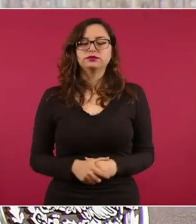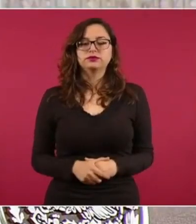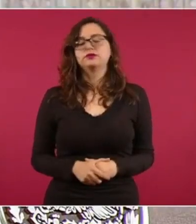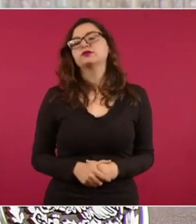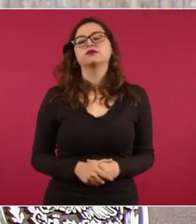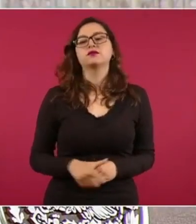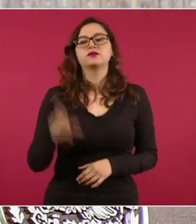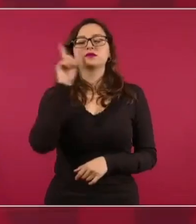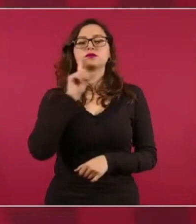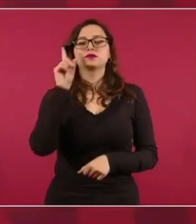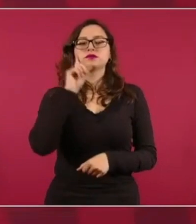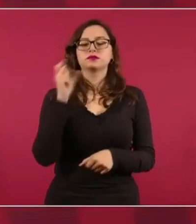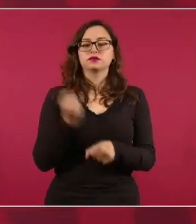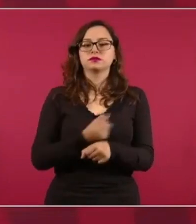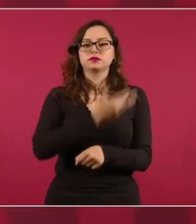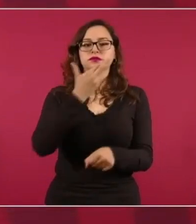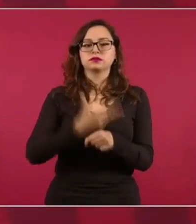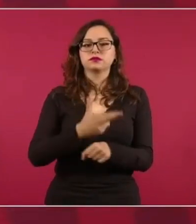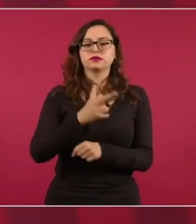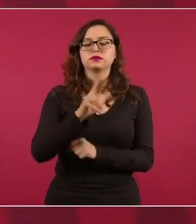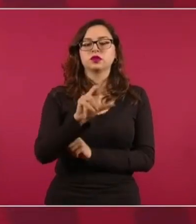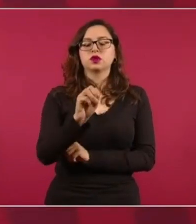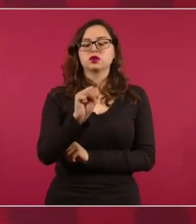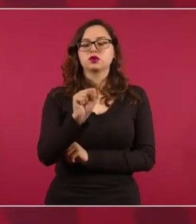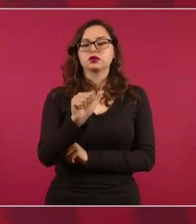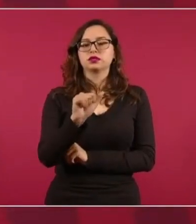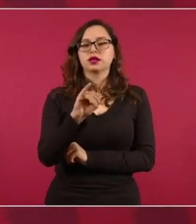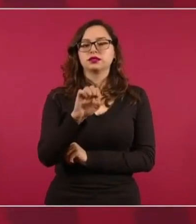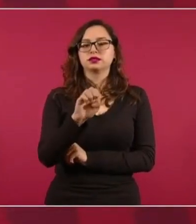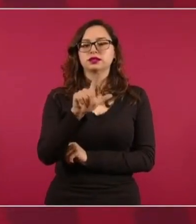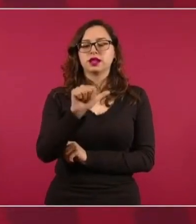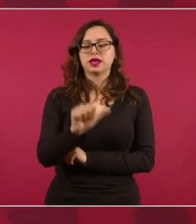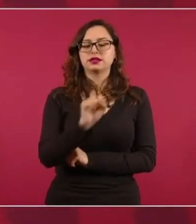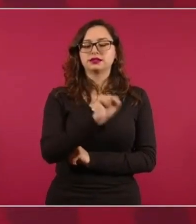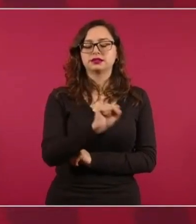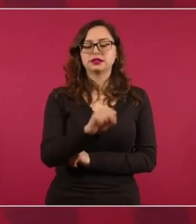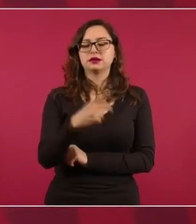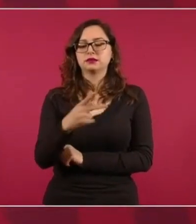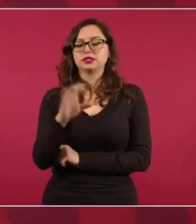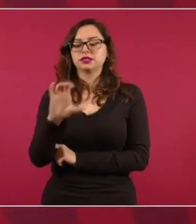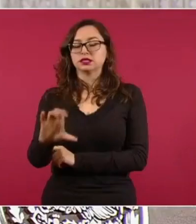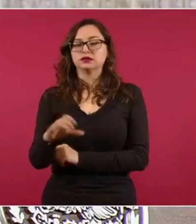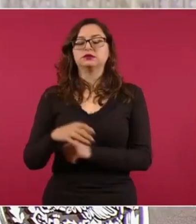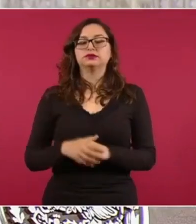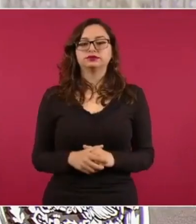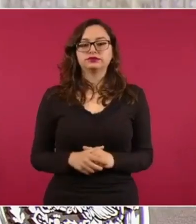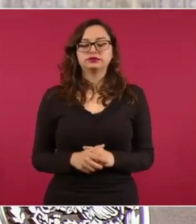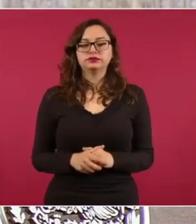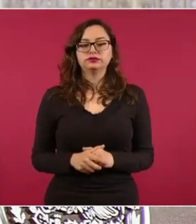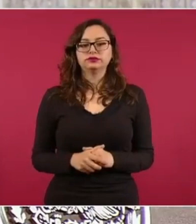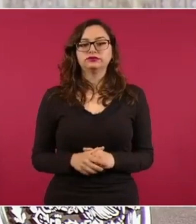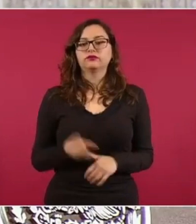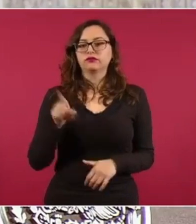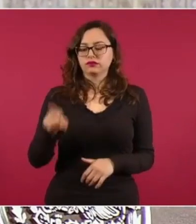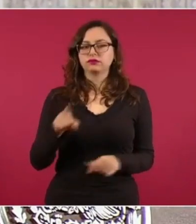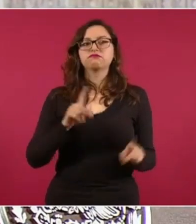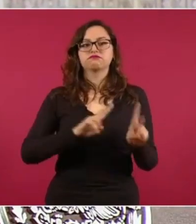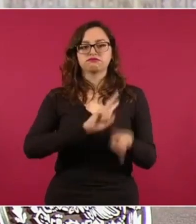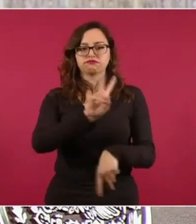la secretaria de Seguridad Pública, Rosa Isela Rodríguez, que va en mi